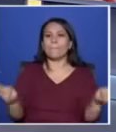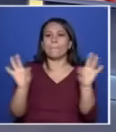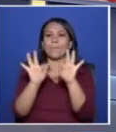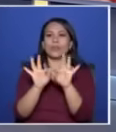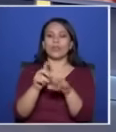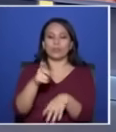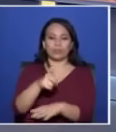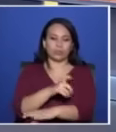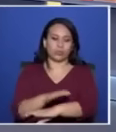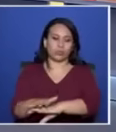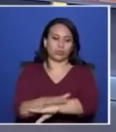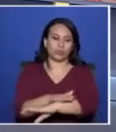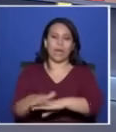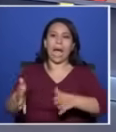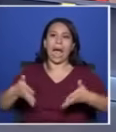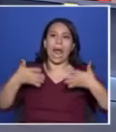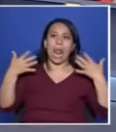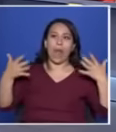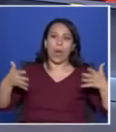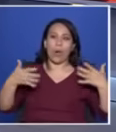aplicar durante estos días de calor.